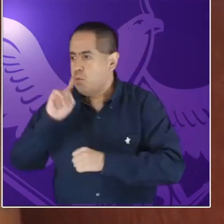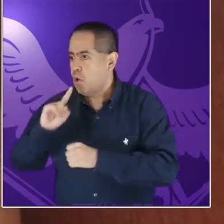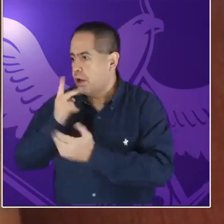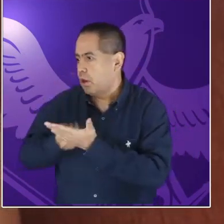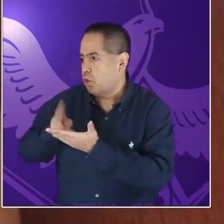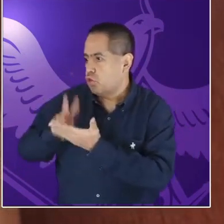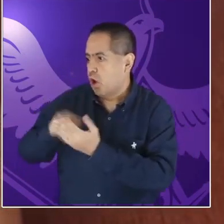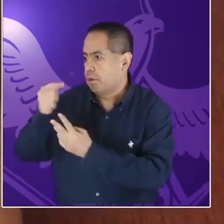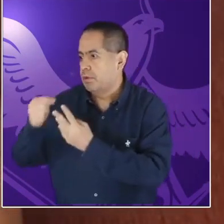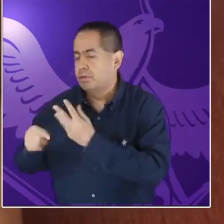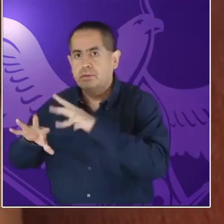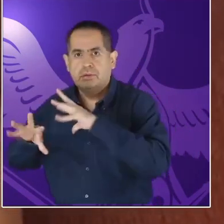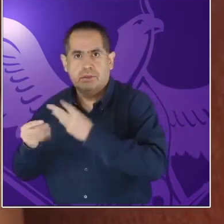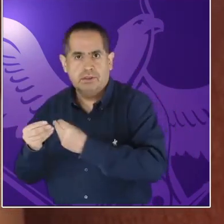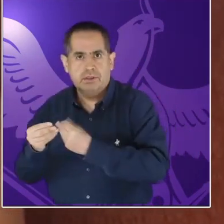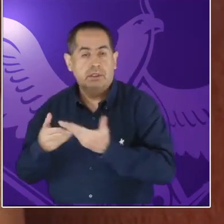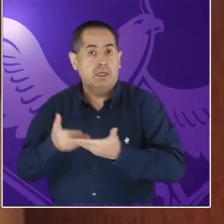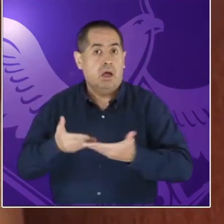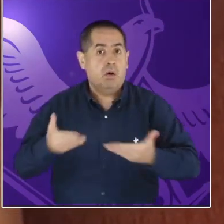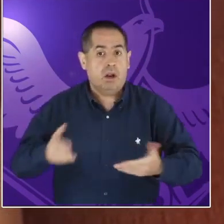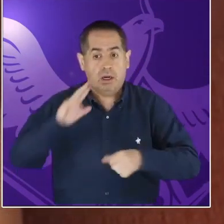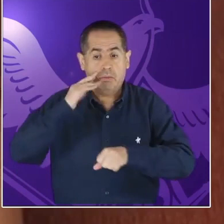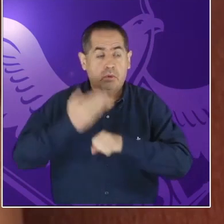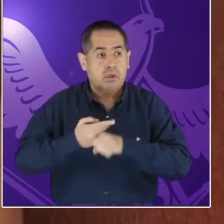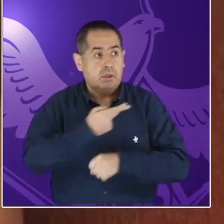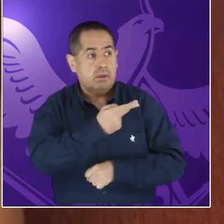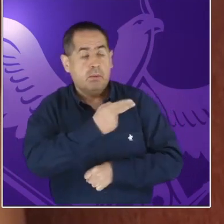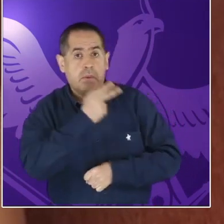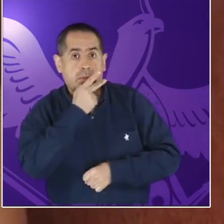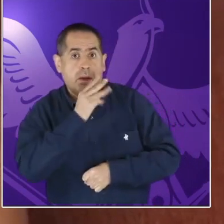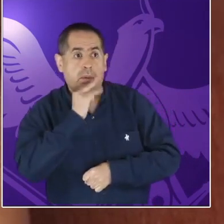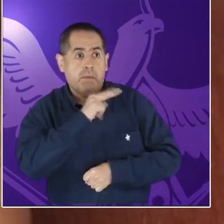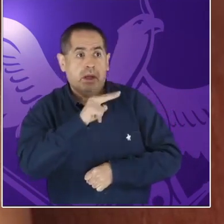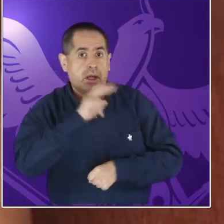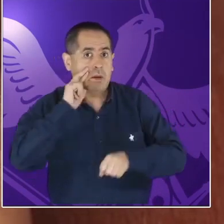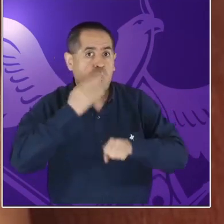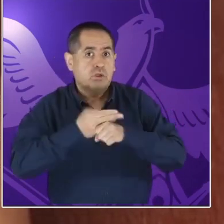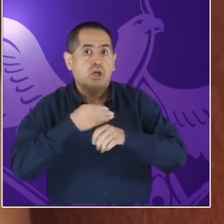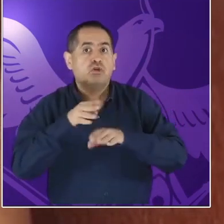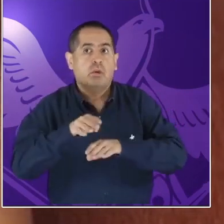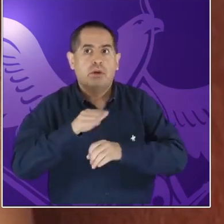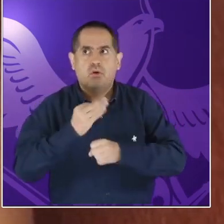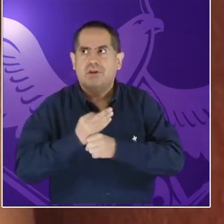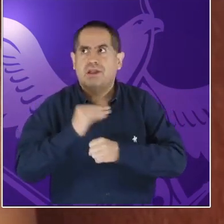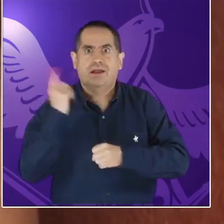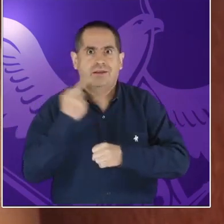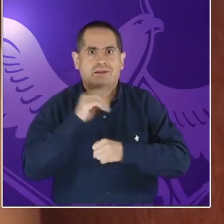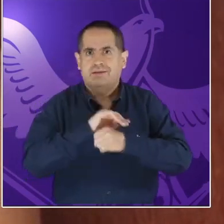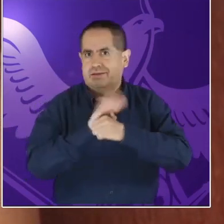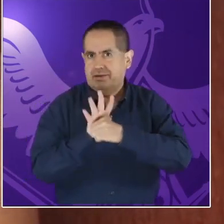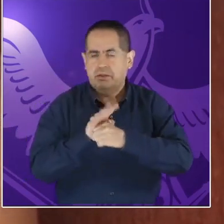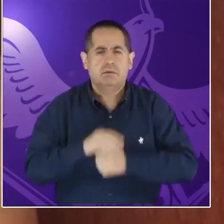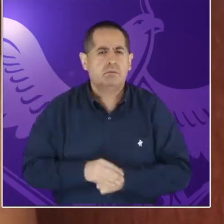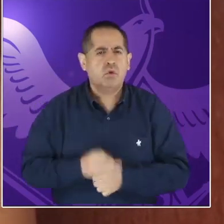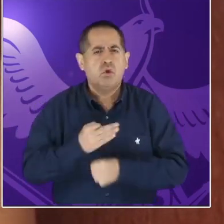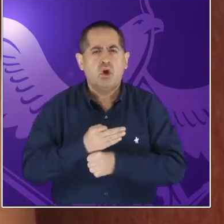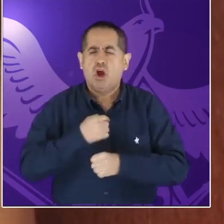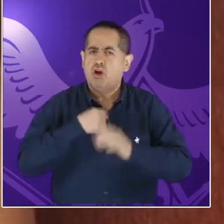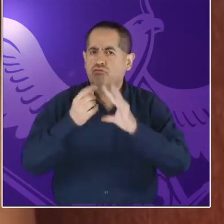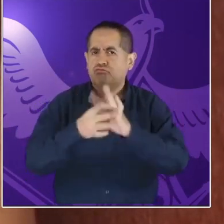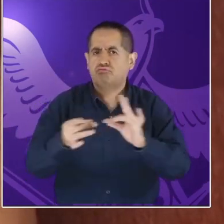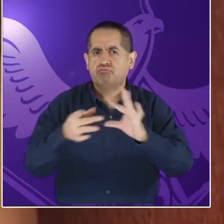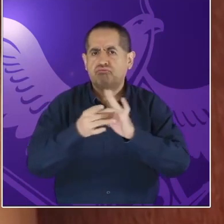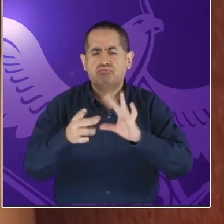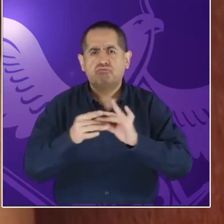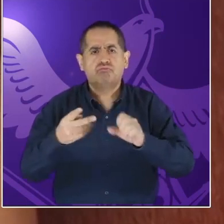en esta ocasión vamos a hablar sobre la corresponsabilidad parental en tiempos de COVID-19. Para hablar sobre esto,